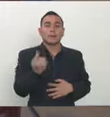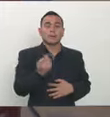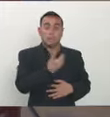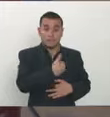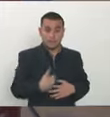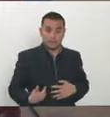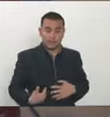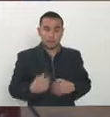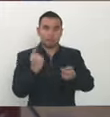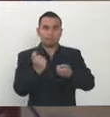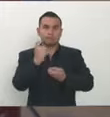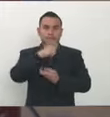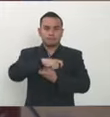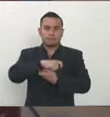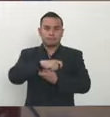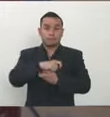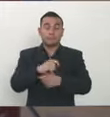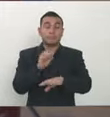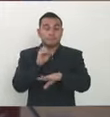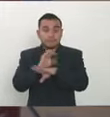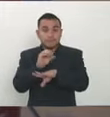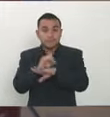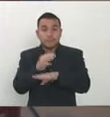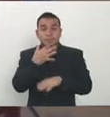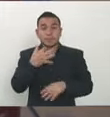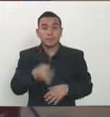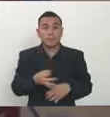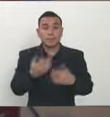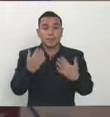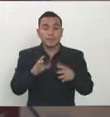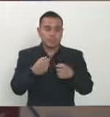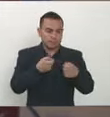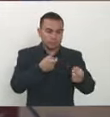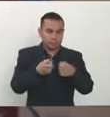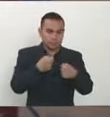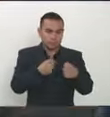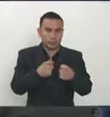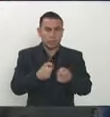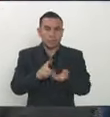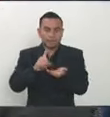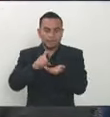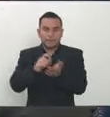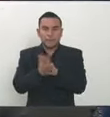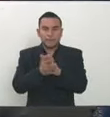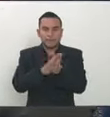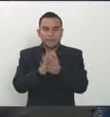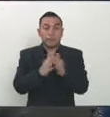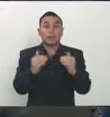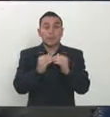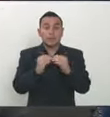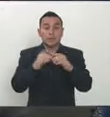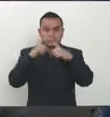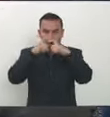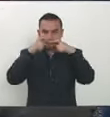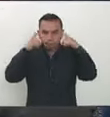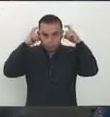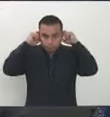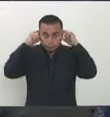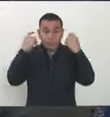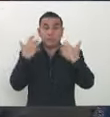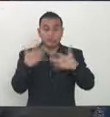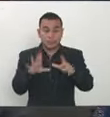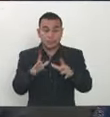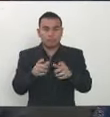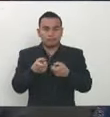Consumidor, quiere instruirle de que yo sé que ya se controló el precio del alcohol gel y de las mascarillas, quiero que sea